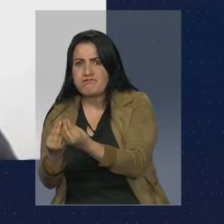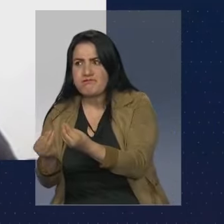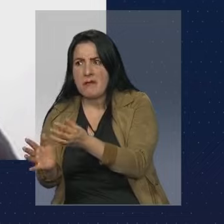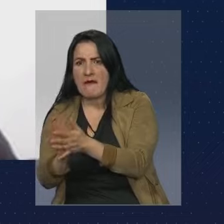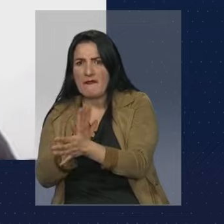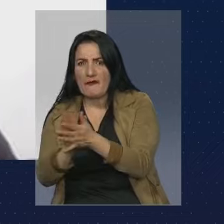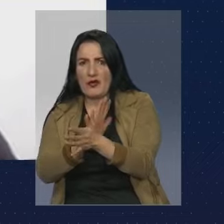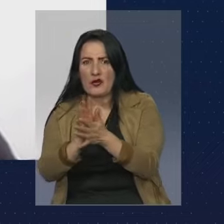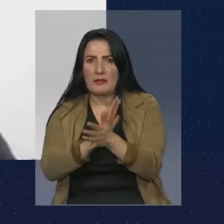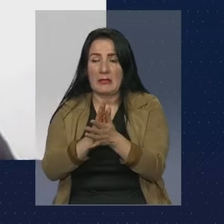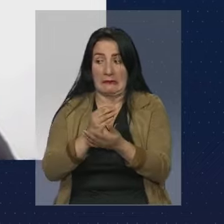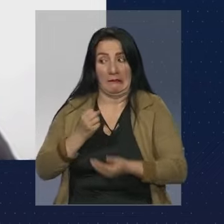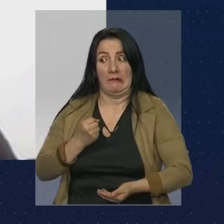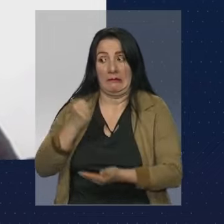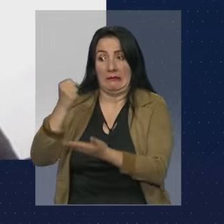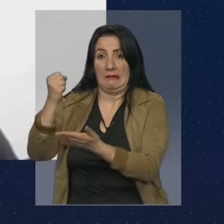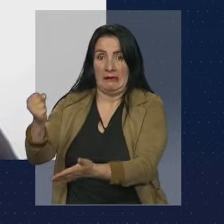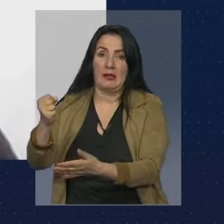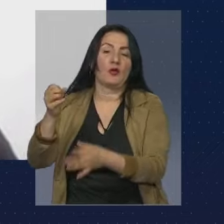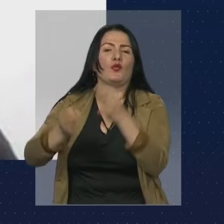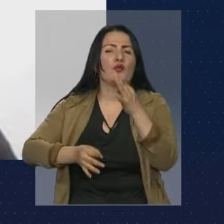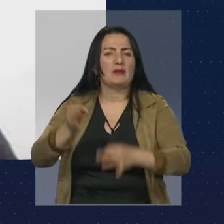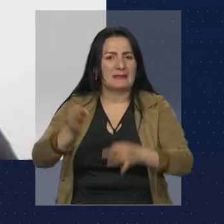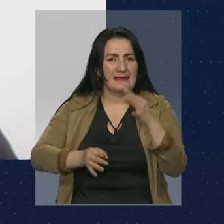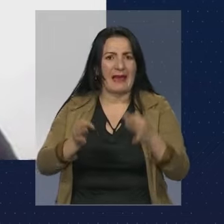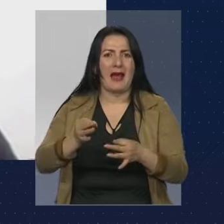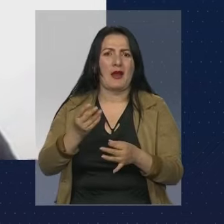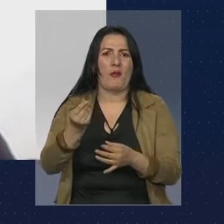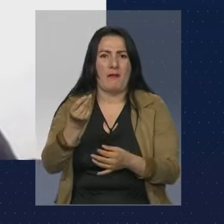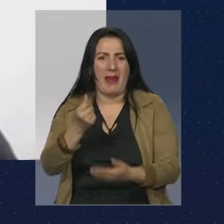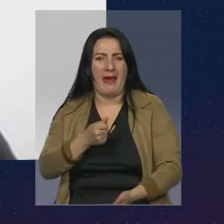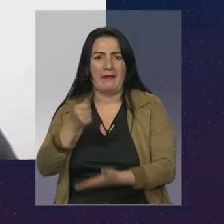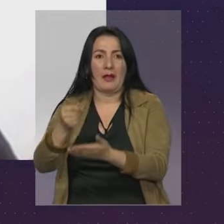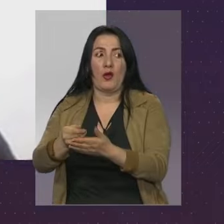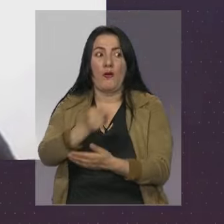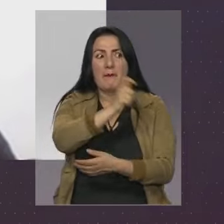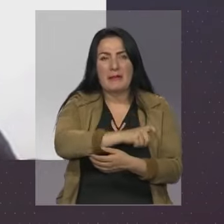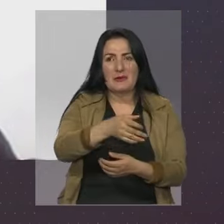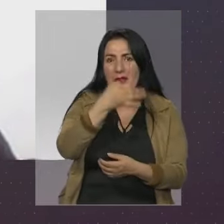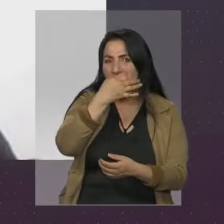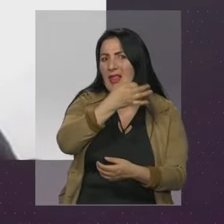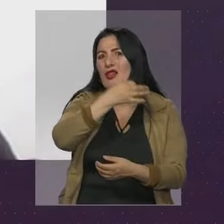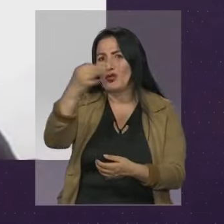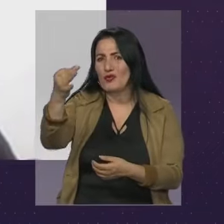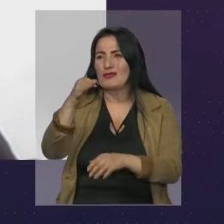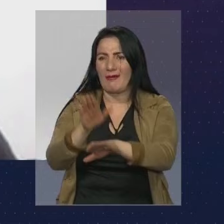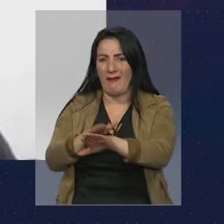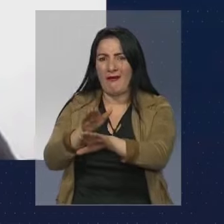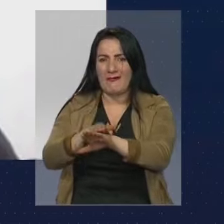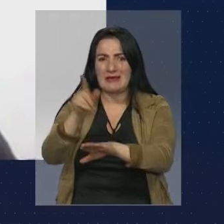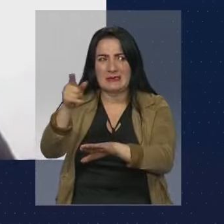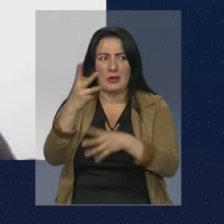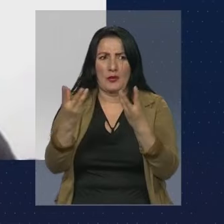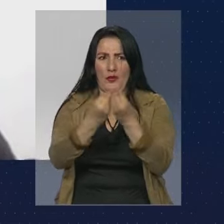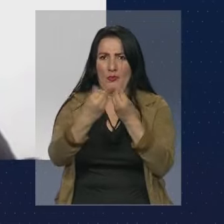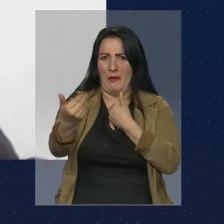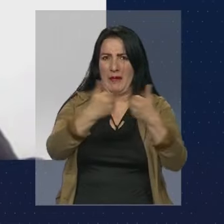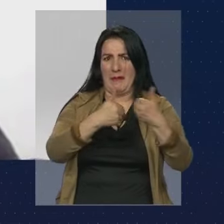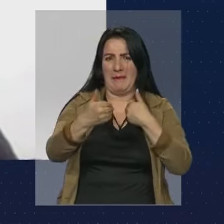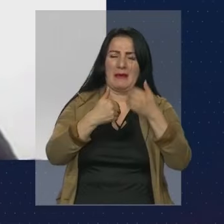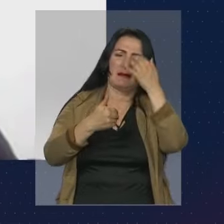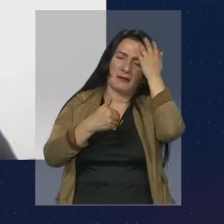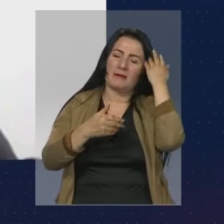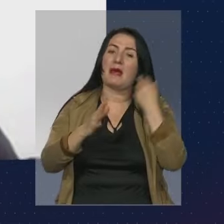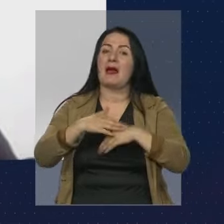con algún tipo de beneficios judiciales o lograr que la población denuncie cada vez más lo que esos grupos les hacen, les permite a